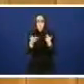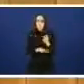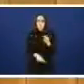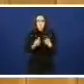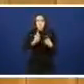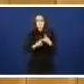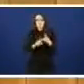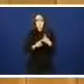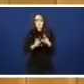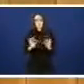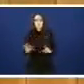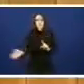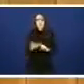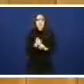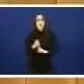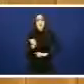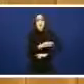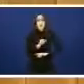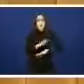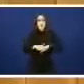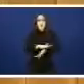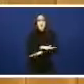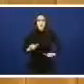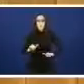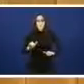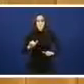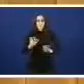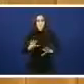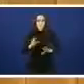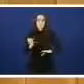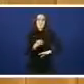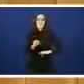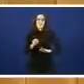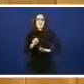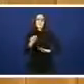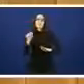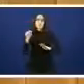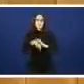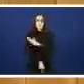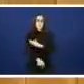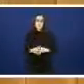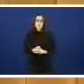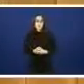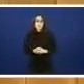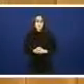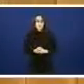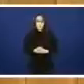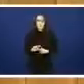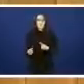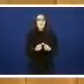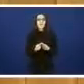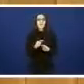e acadar un aforro que permita compensar a baixada de ingresos que eimos recibir. As medidas